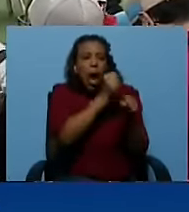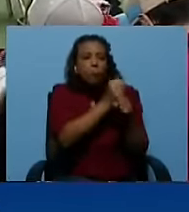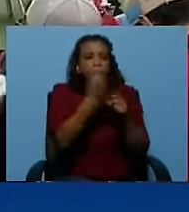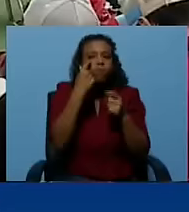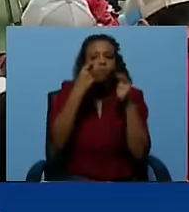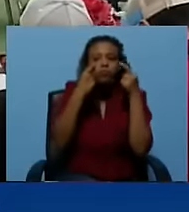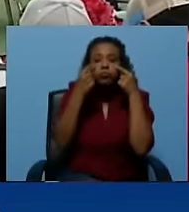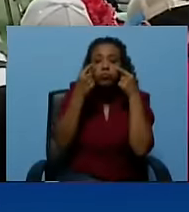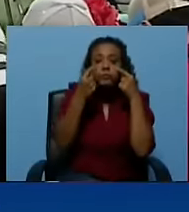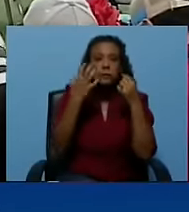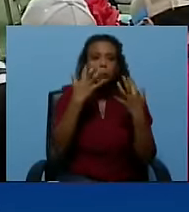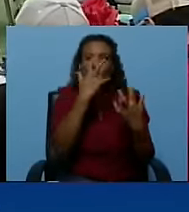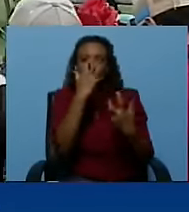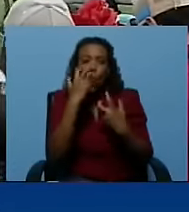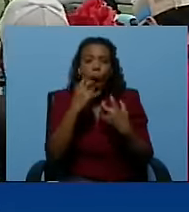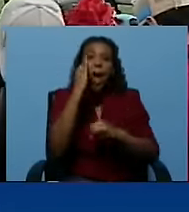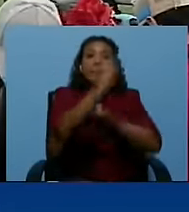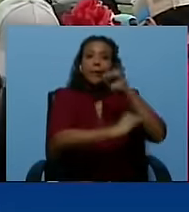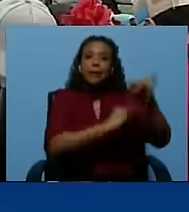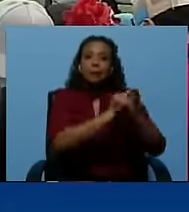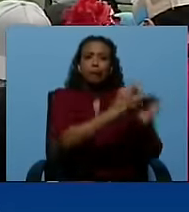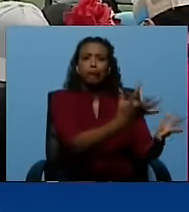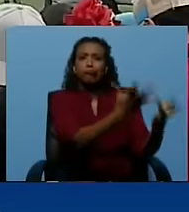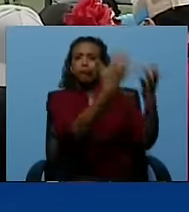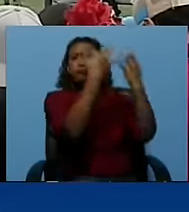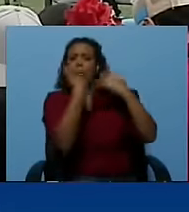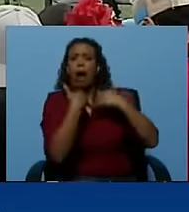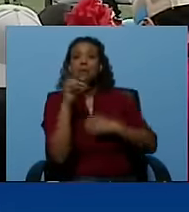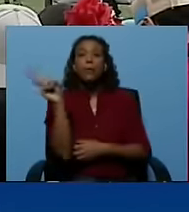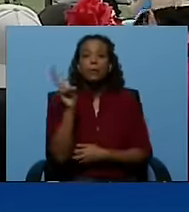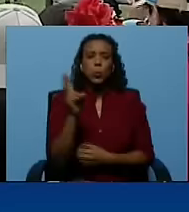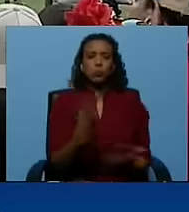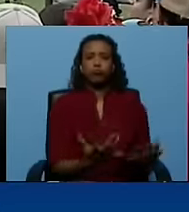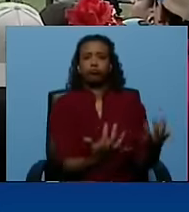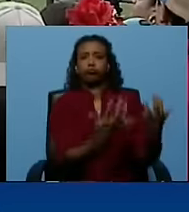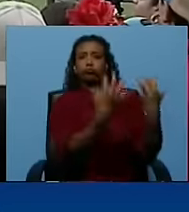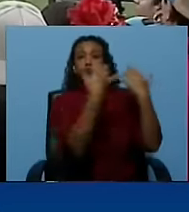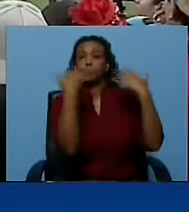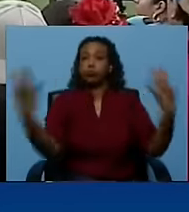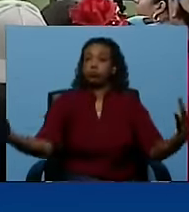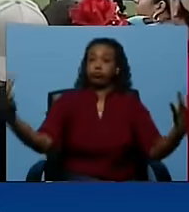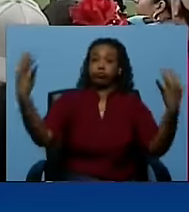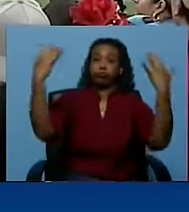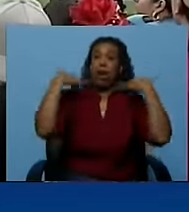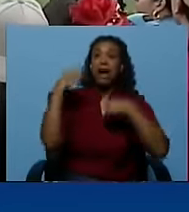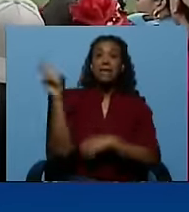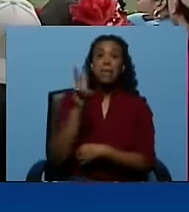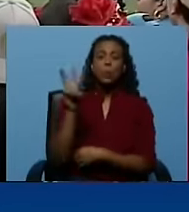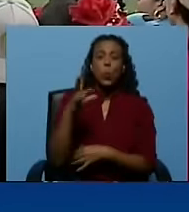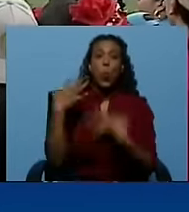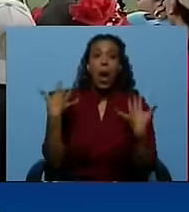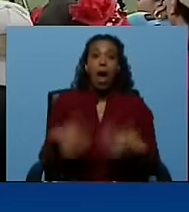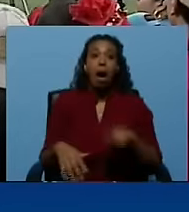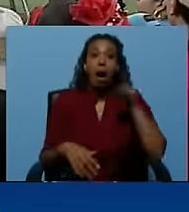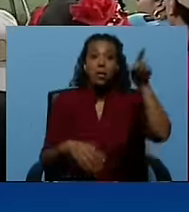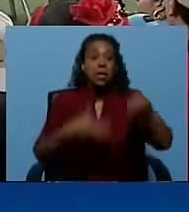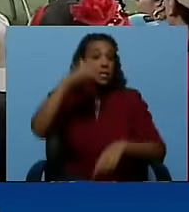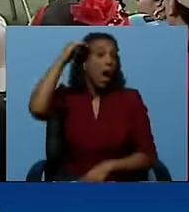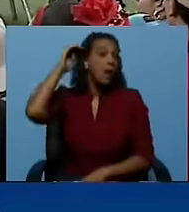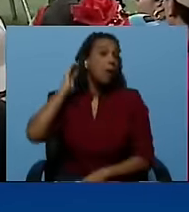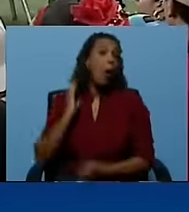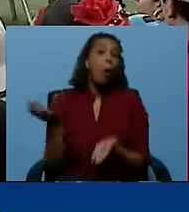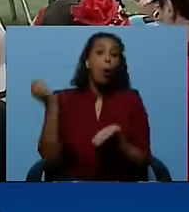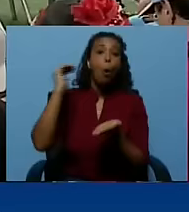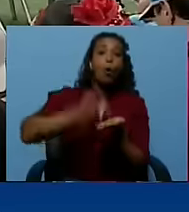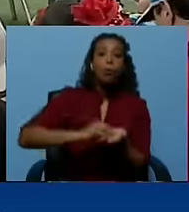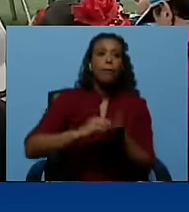es fundamentalmente internacional. Ahí salió la Sayona hoy otra vez